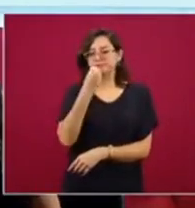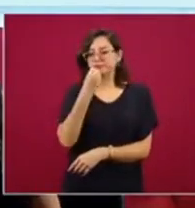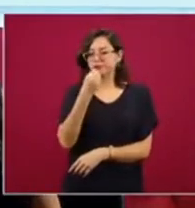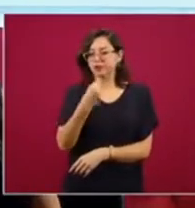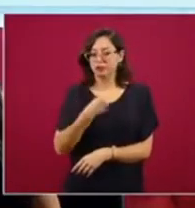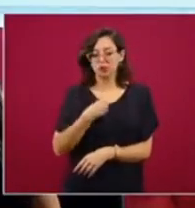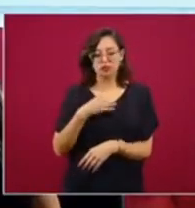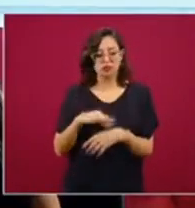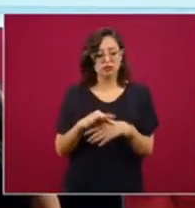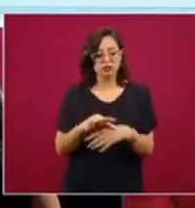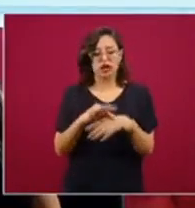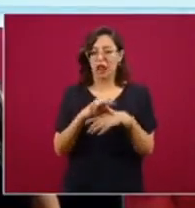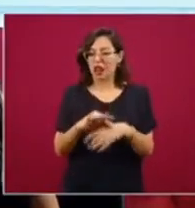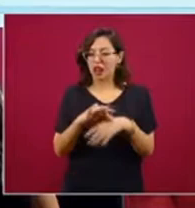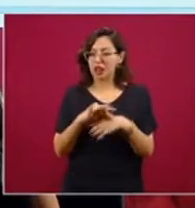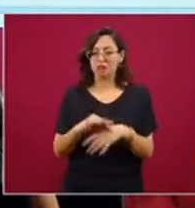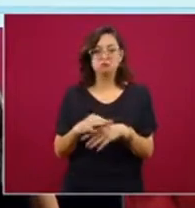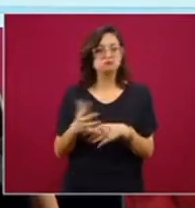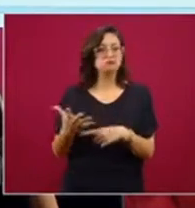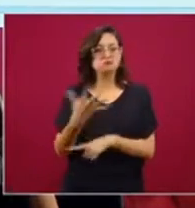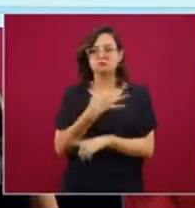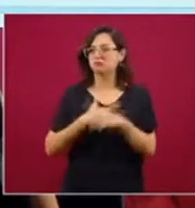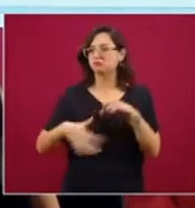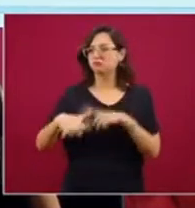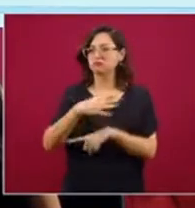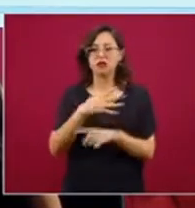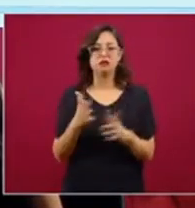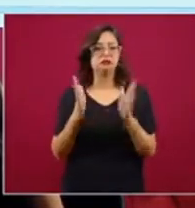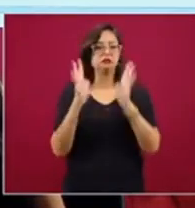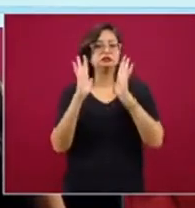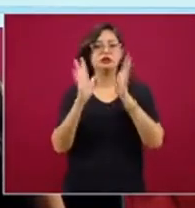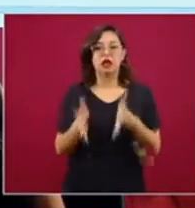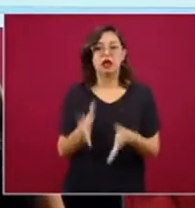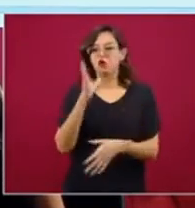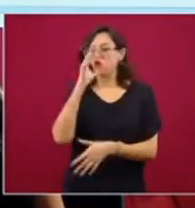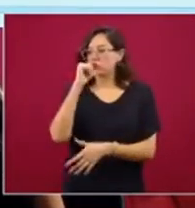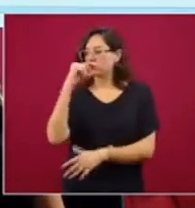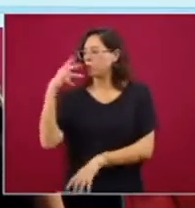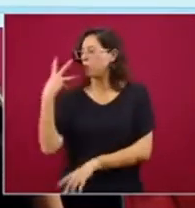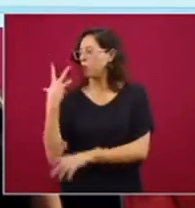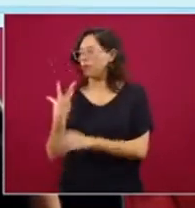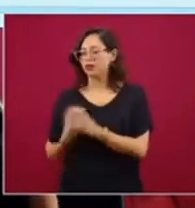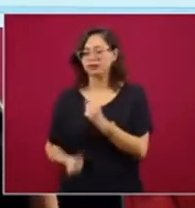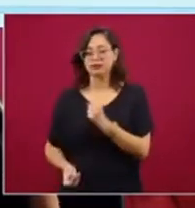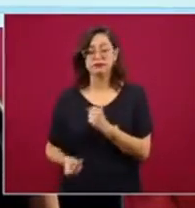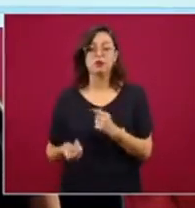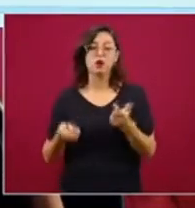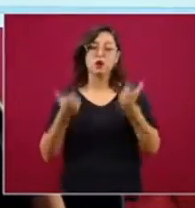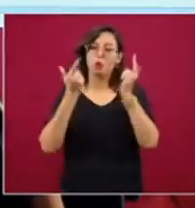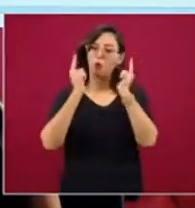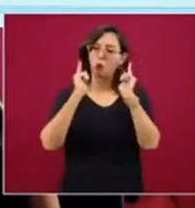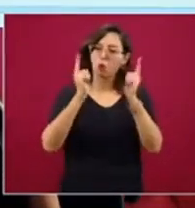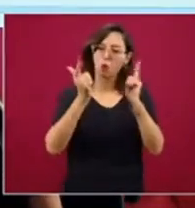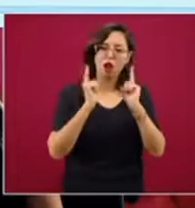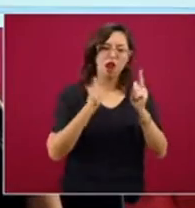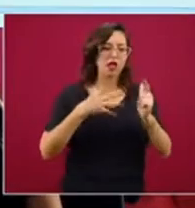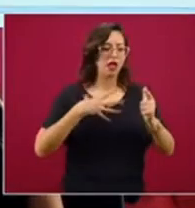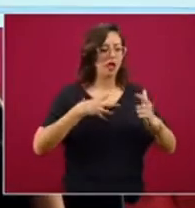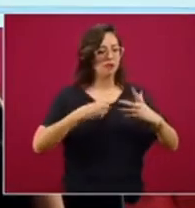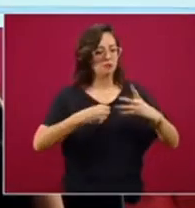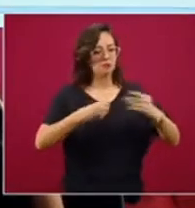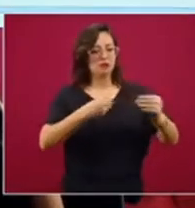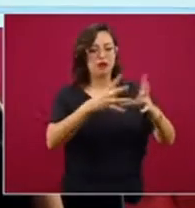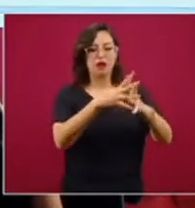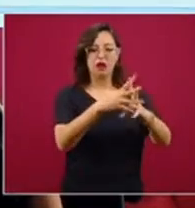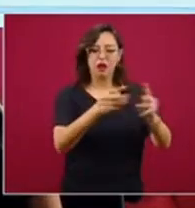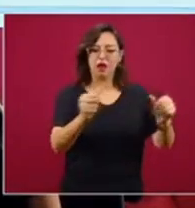realidad de la que no podemos escapar. ¿Qué más quisiéramos que no tuviéramos esta epidemia, ni ahorita, ni después?